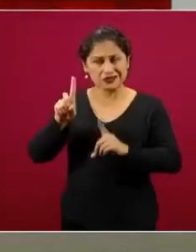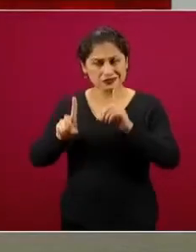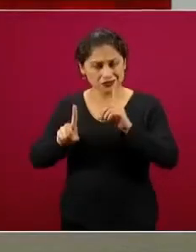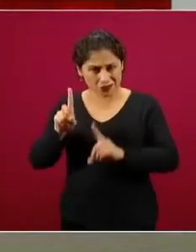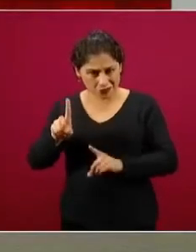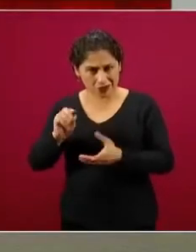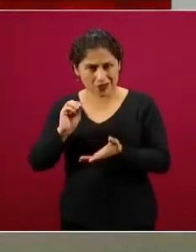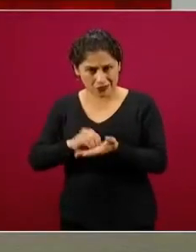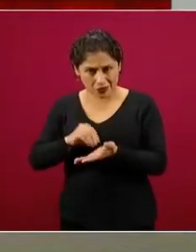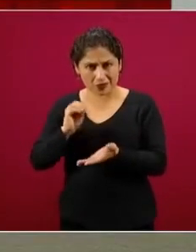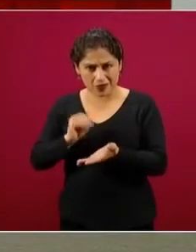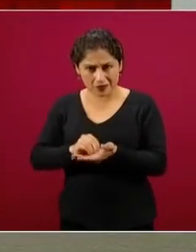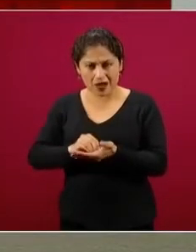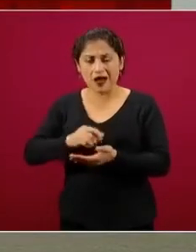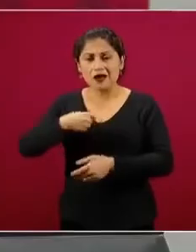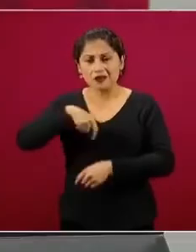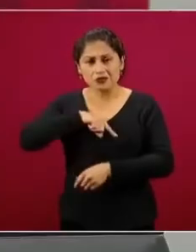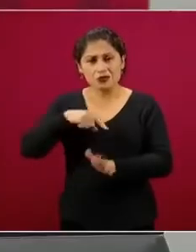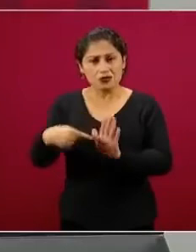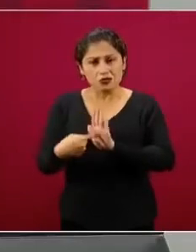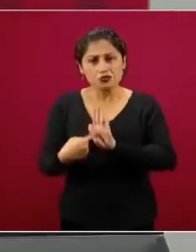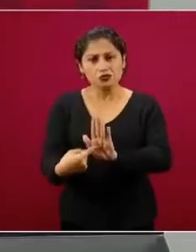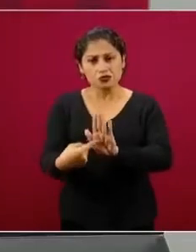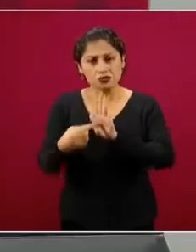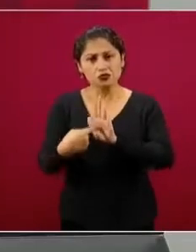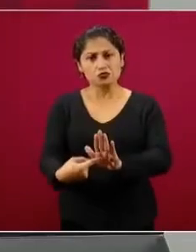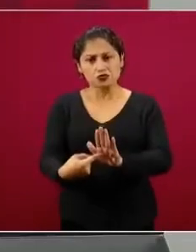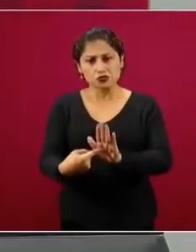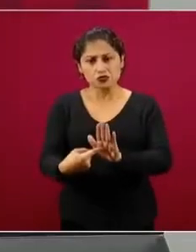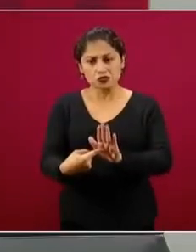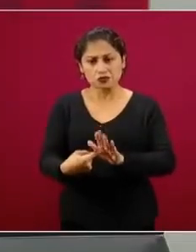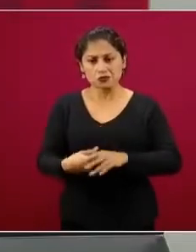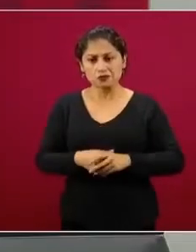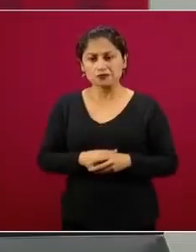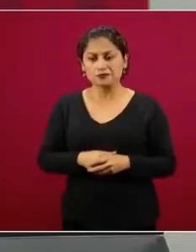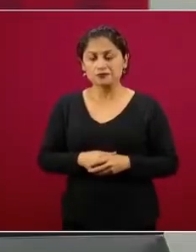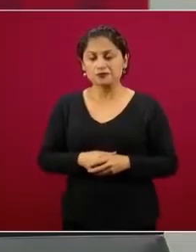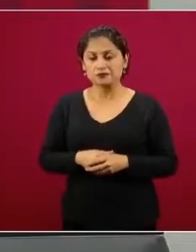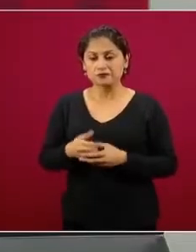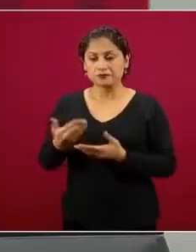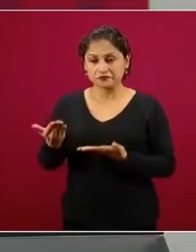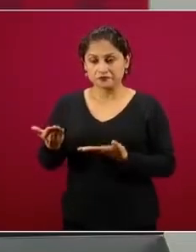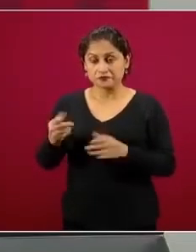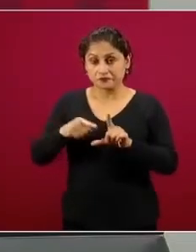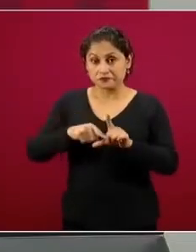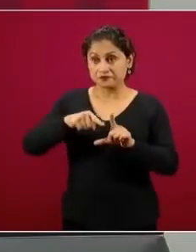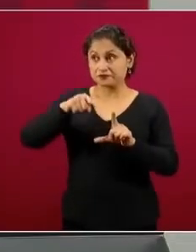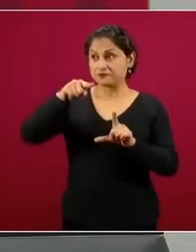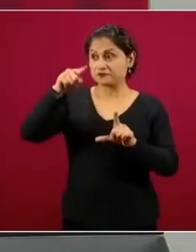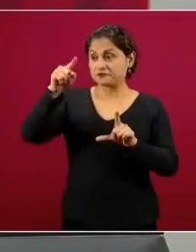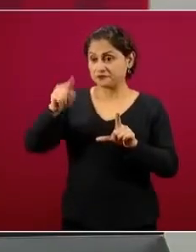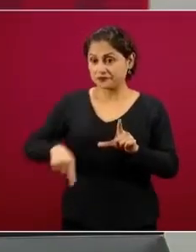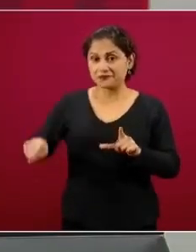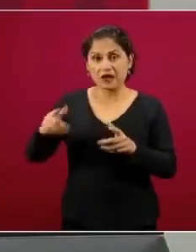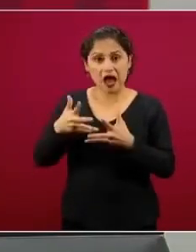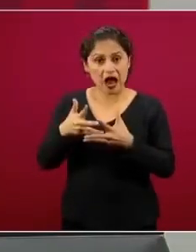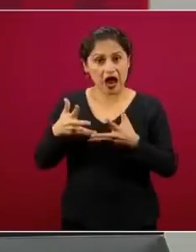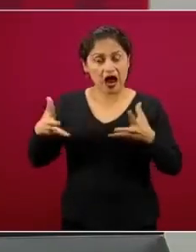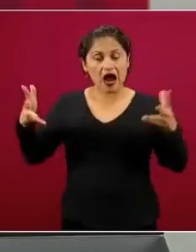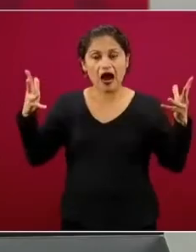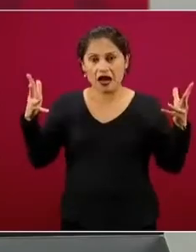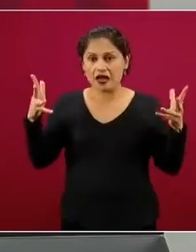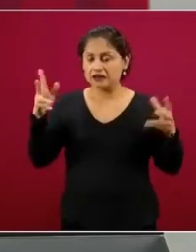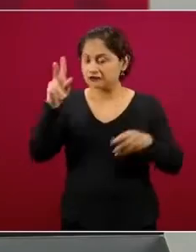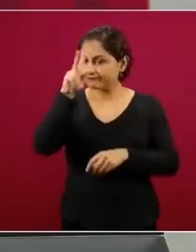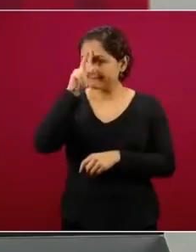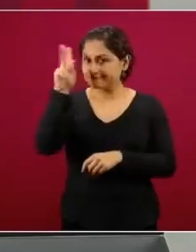las múltiples gráficos que hemos presentado. Una curva así es más grande y más